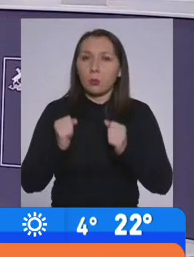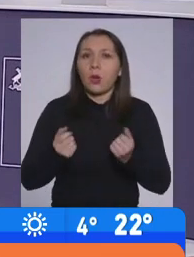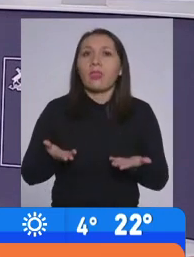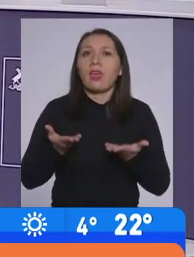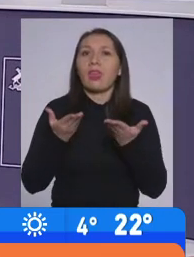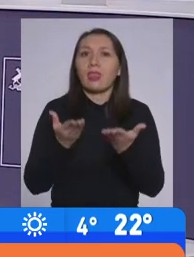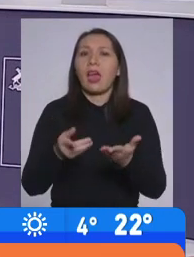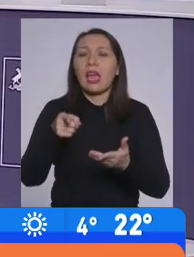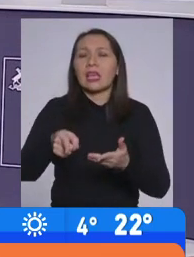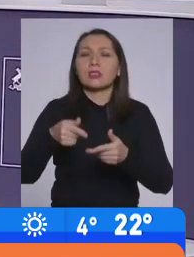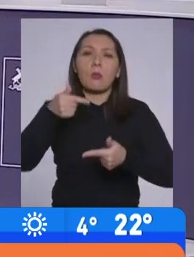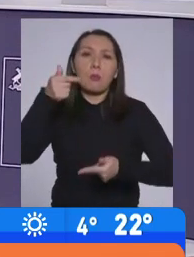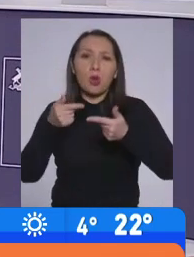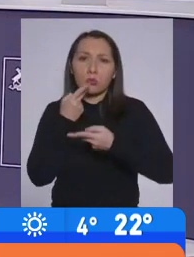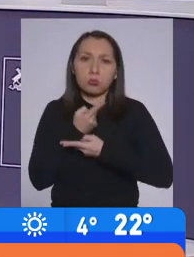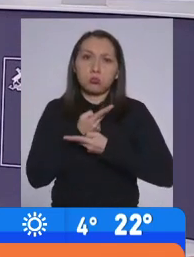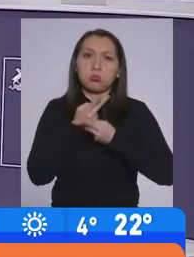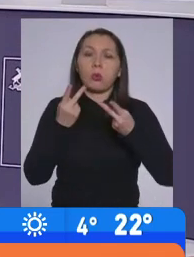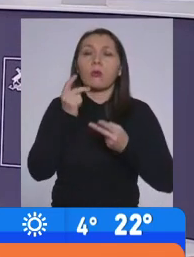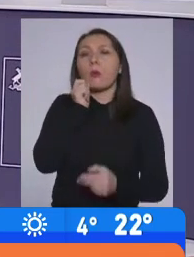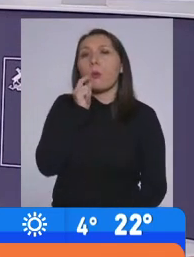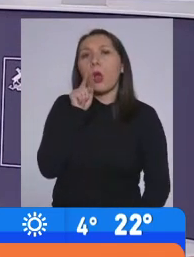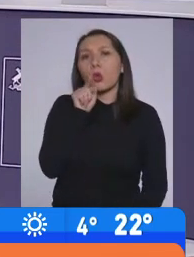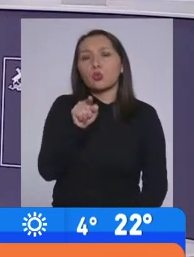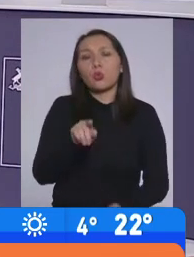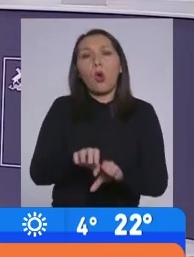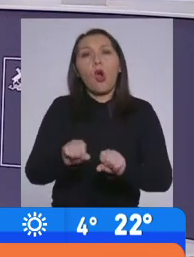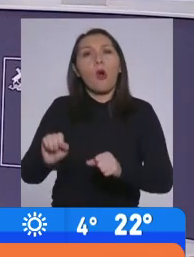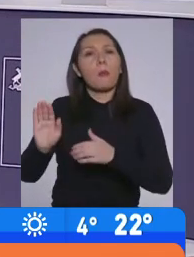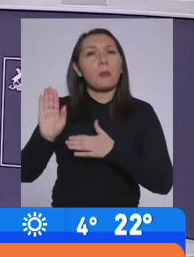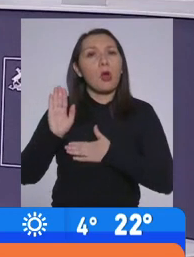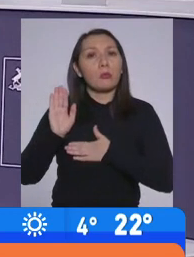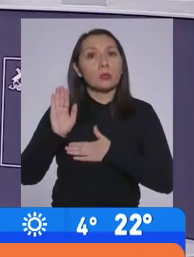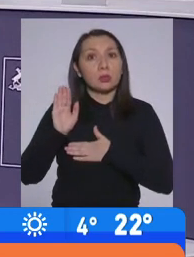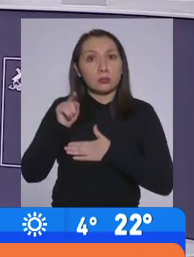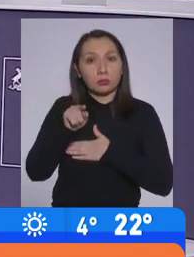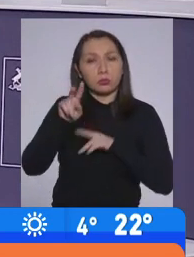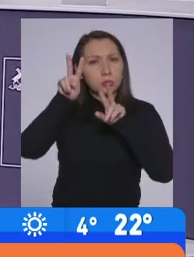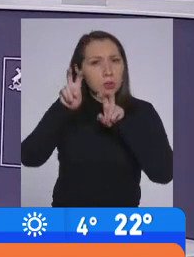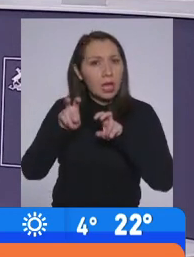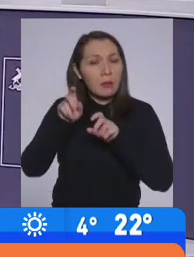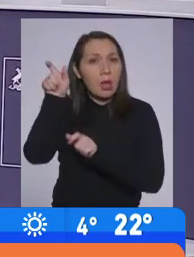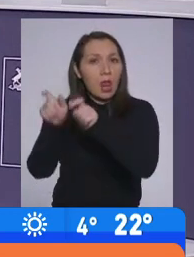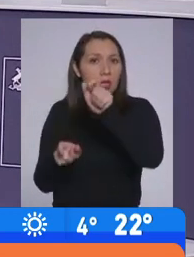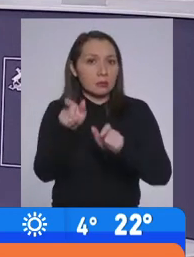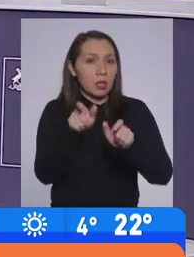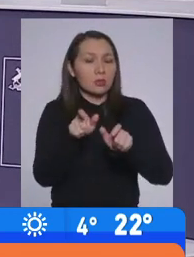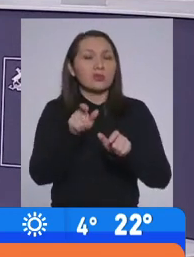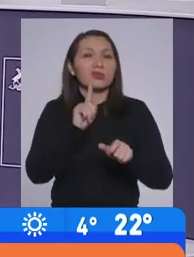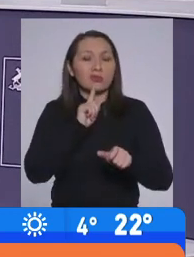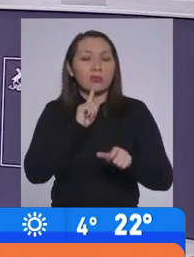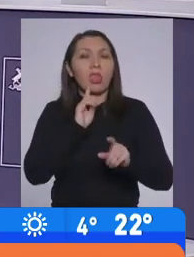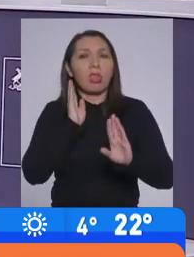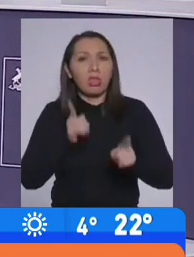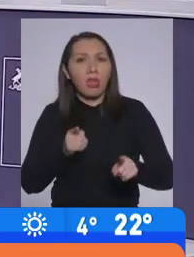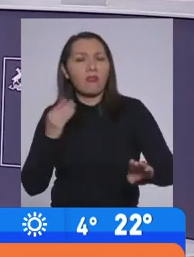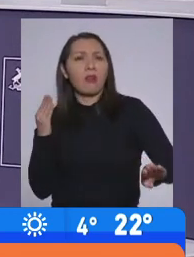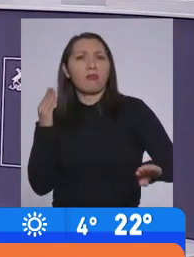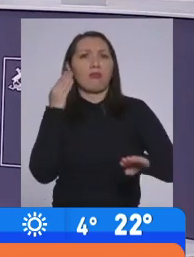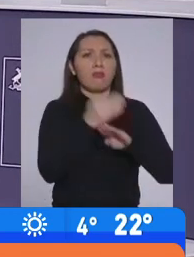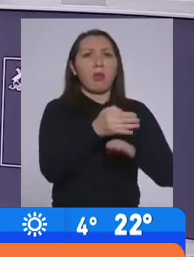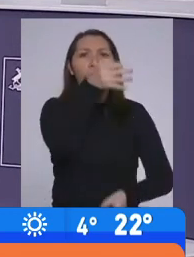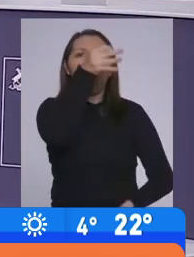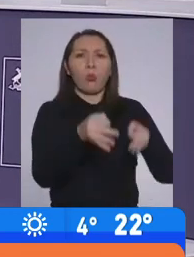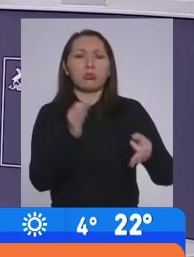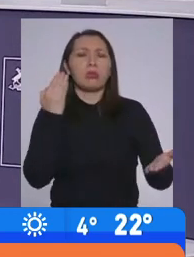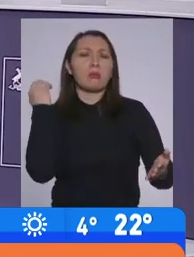aplique esta política pública y cuál es su compromiso zonal con estas personas que han tenido que acudir a la justicia